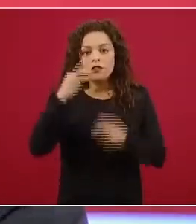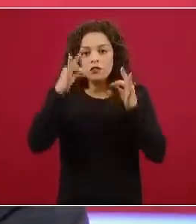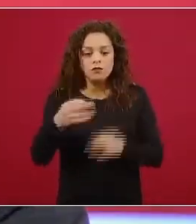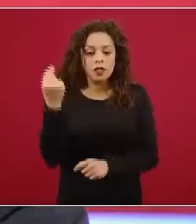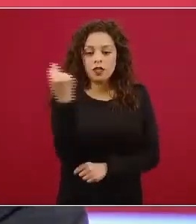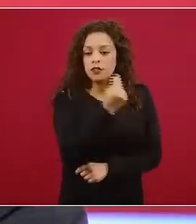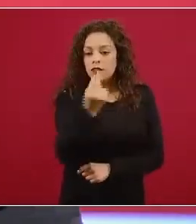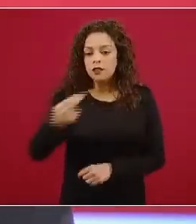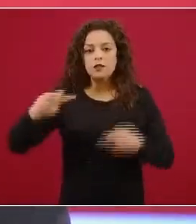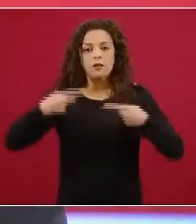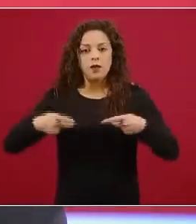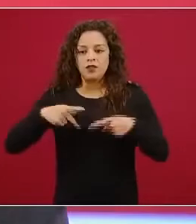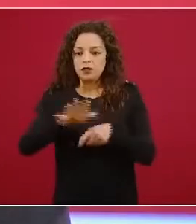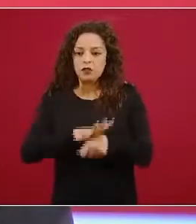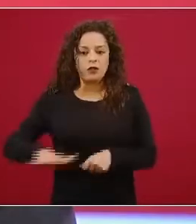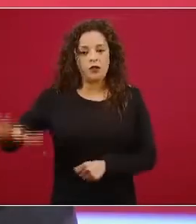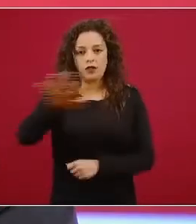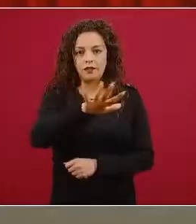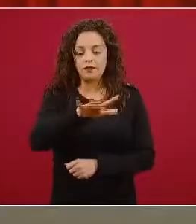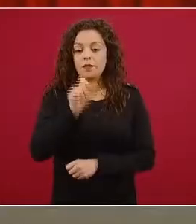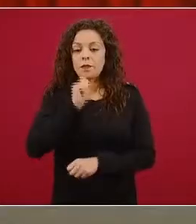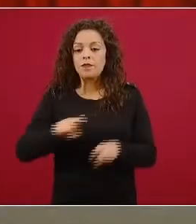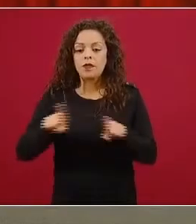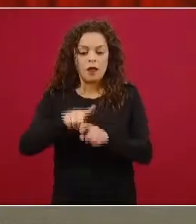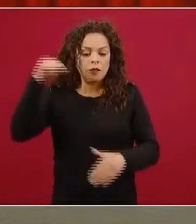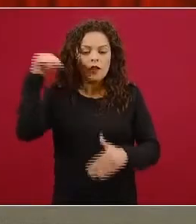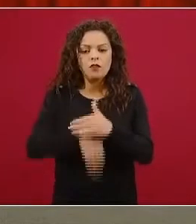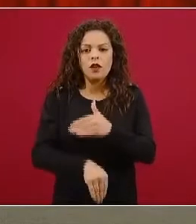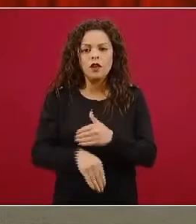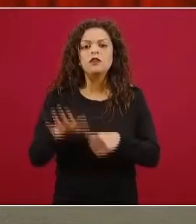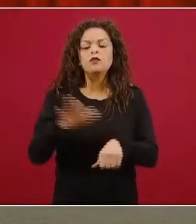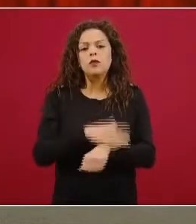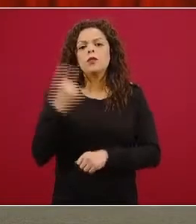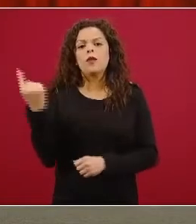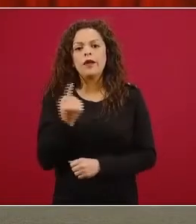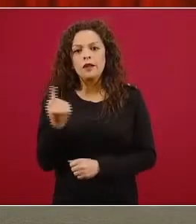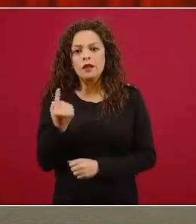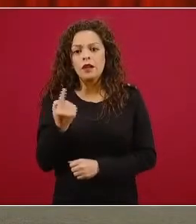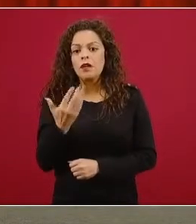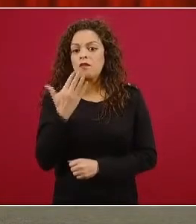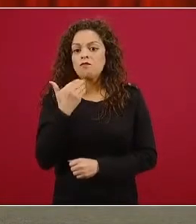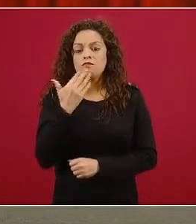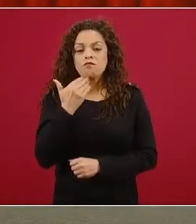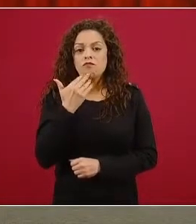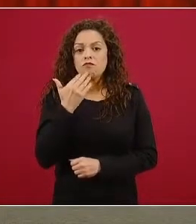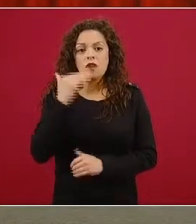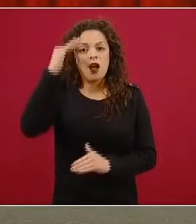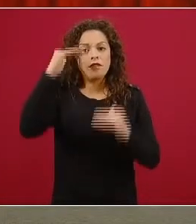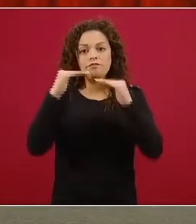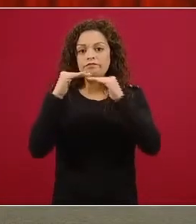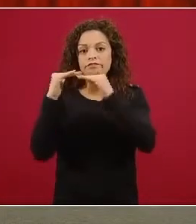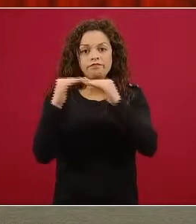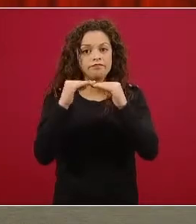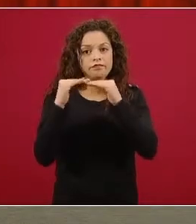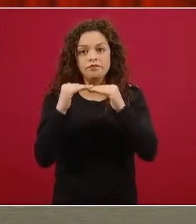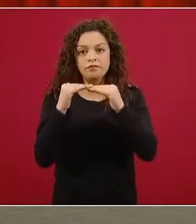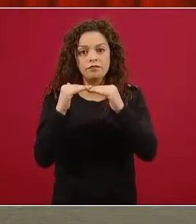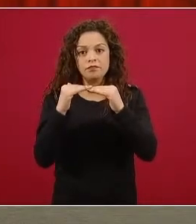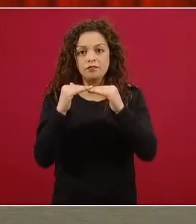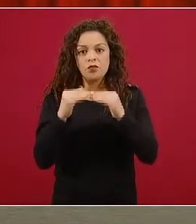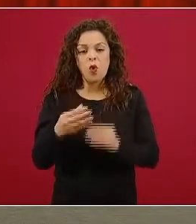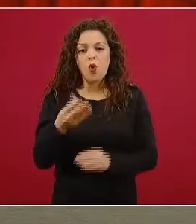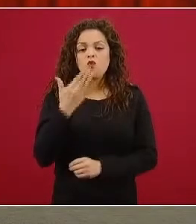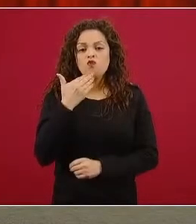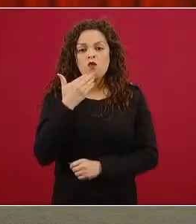poblaciones y fracaso también en reducir la inequidad o la injusticia distributiva,